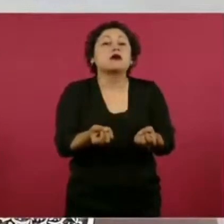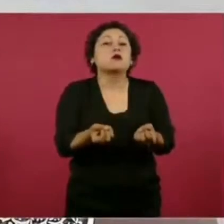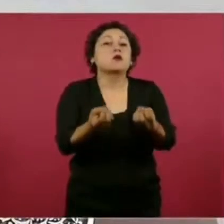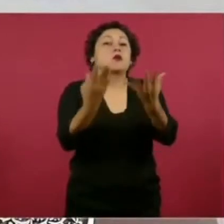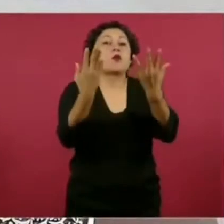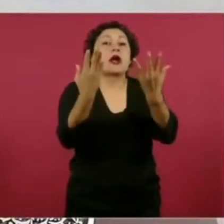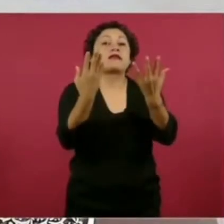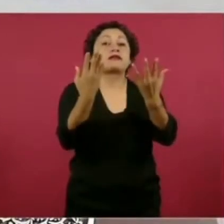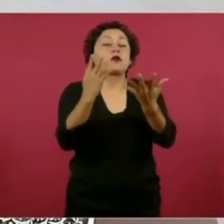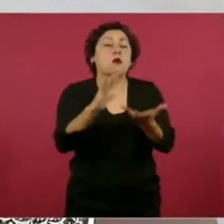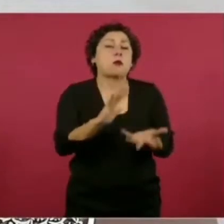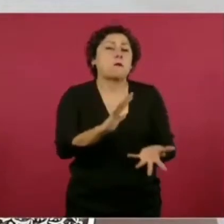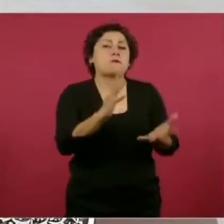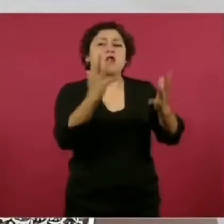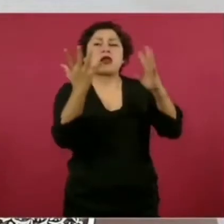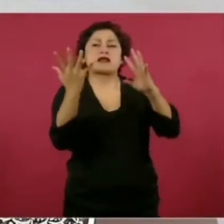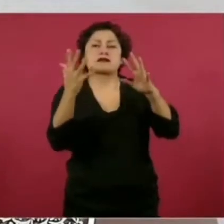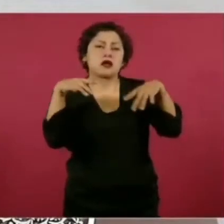más alto.